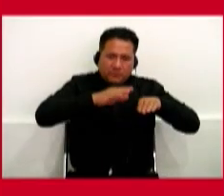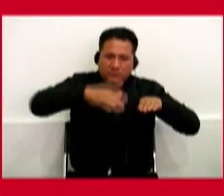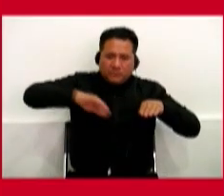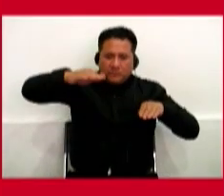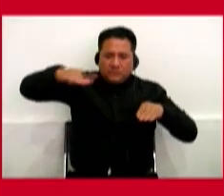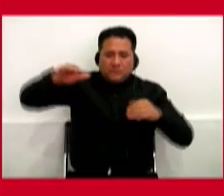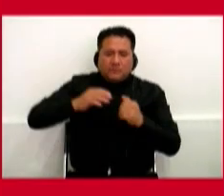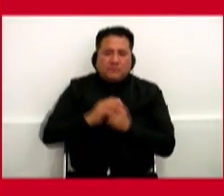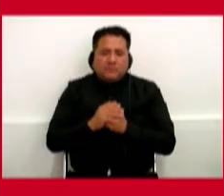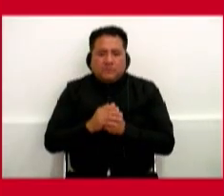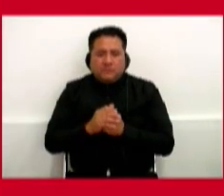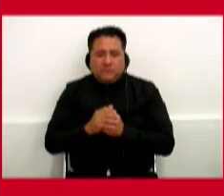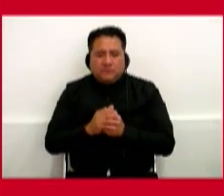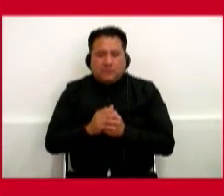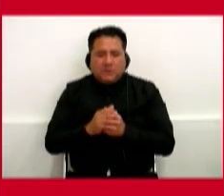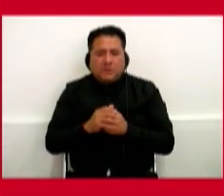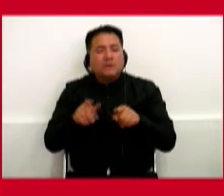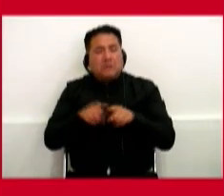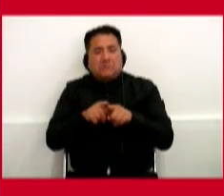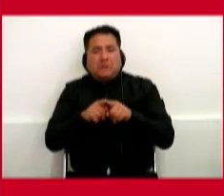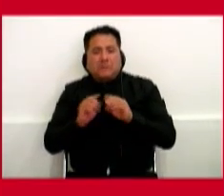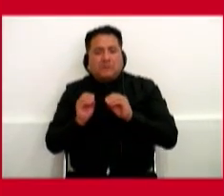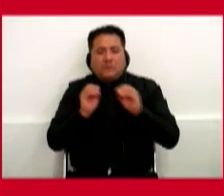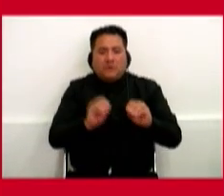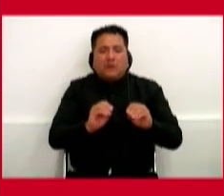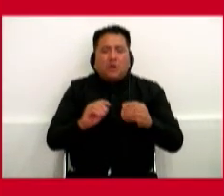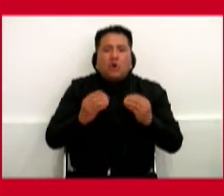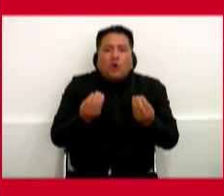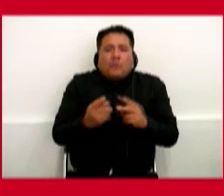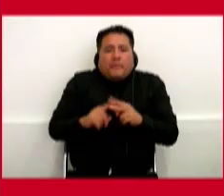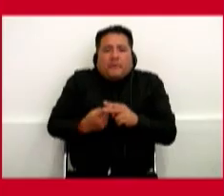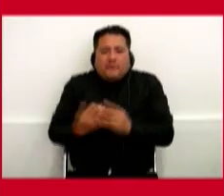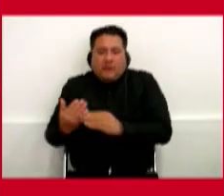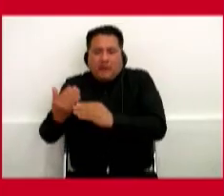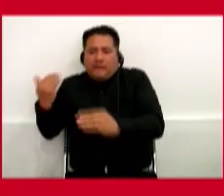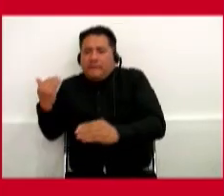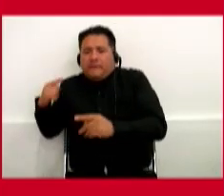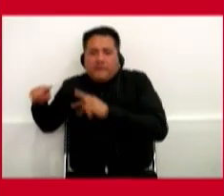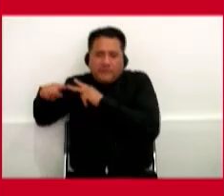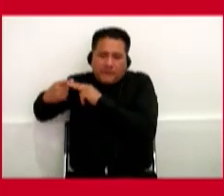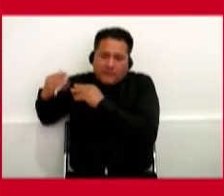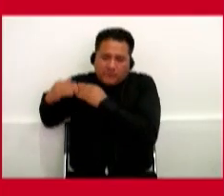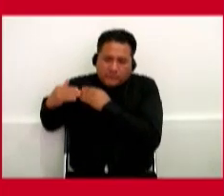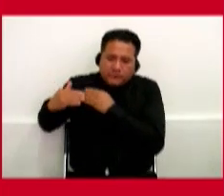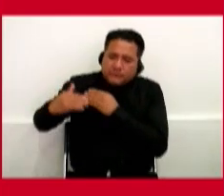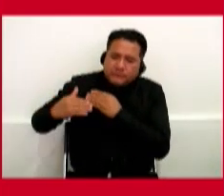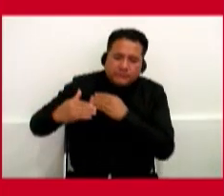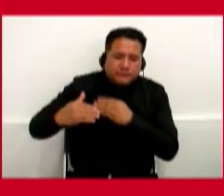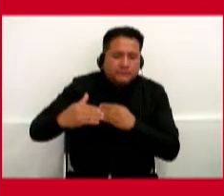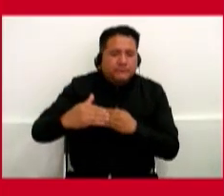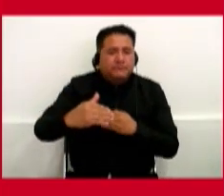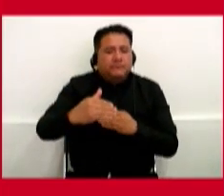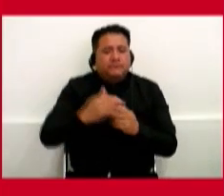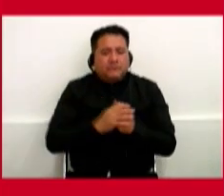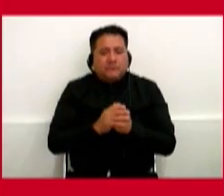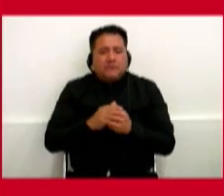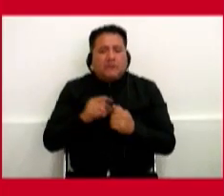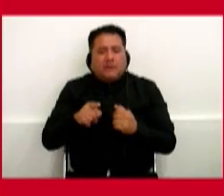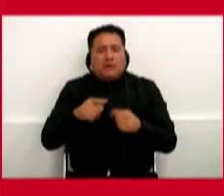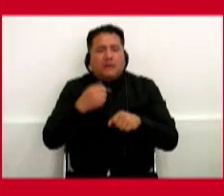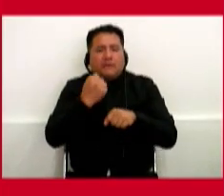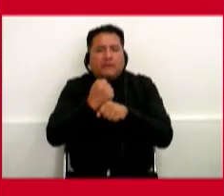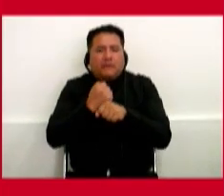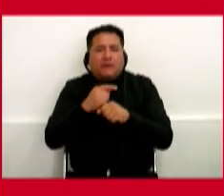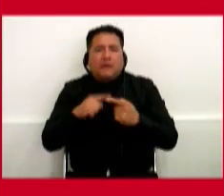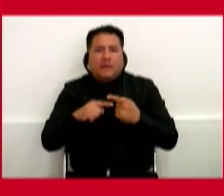litología, definir también el estado inicial, ¿no? ¿De dónde vamos a partir? En este caso estamos partiendo de un estado en el que todavía no se ha excavado